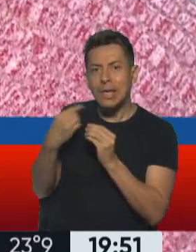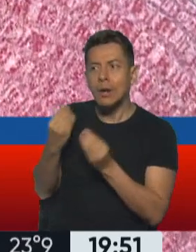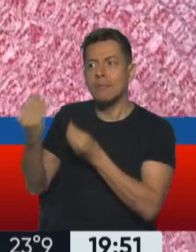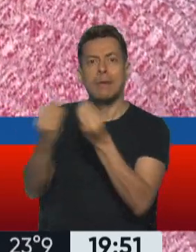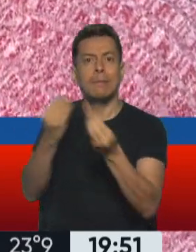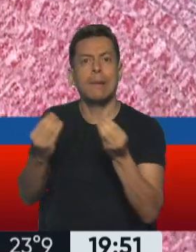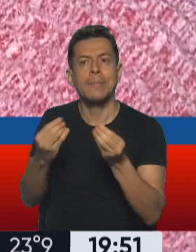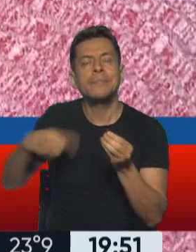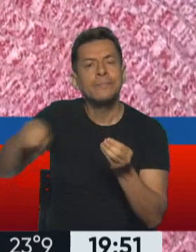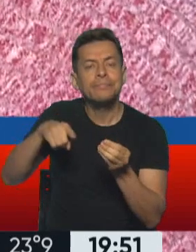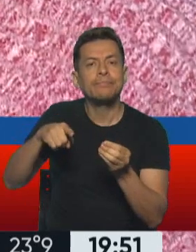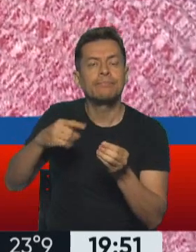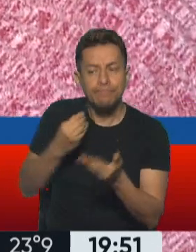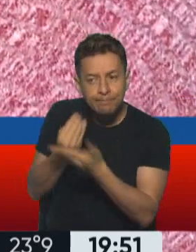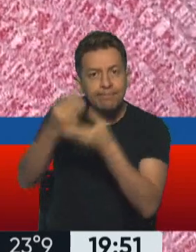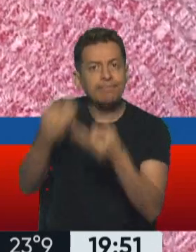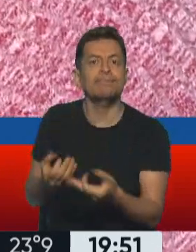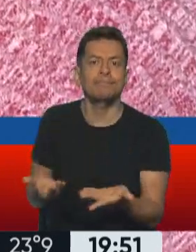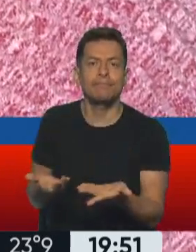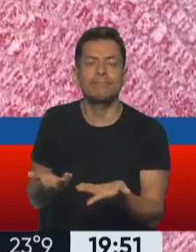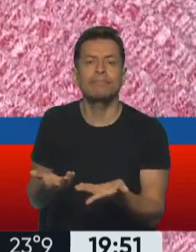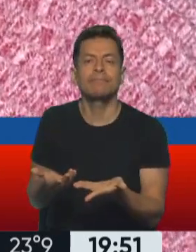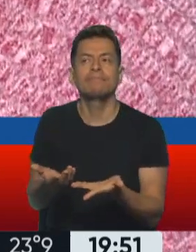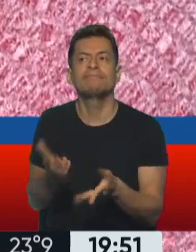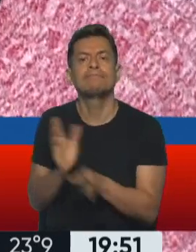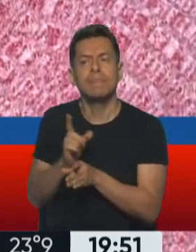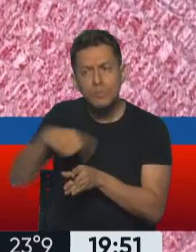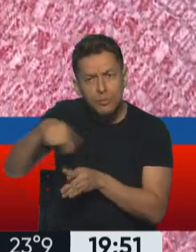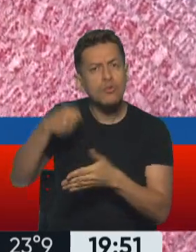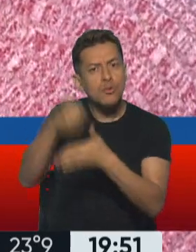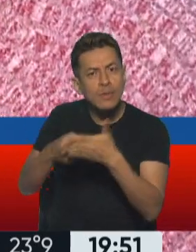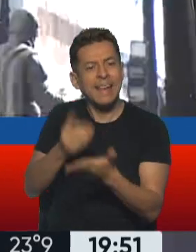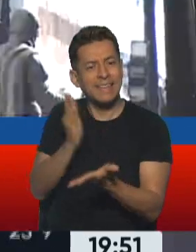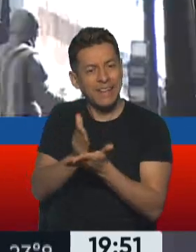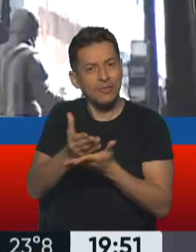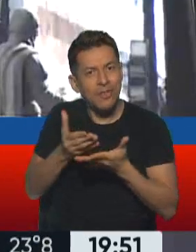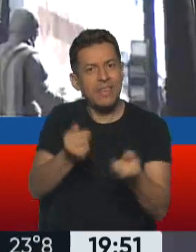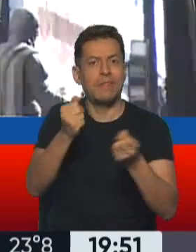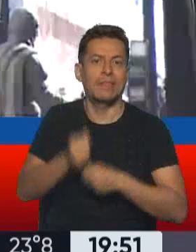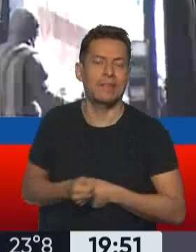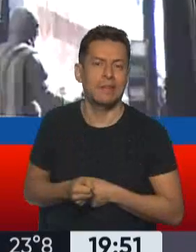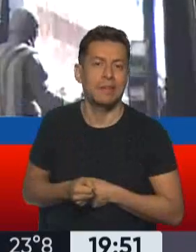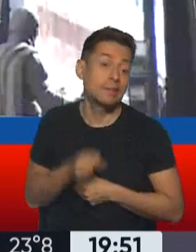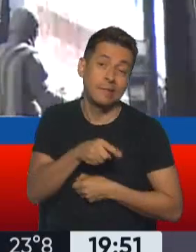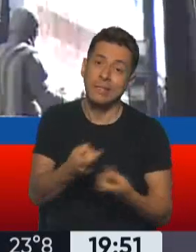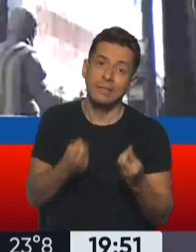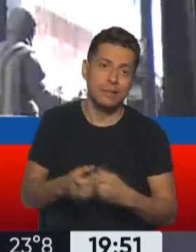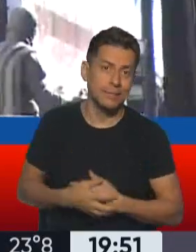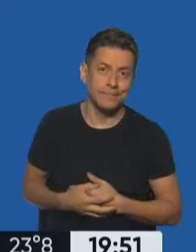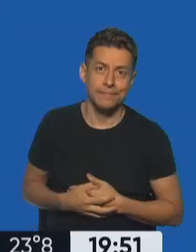que realmente nos representen y que luchen por esos derechos, ¿no? que nosotros necesitamos.